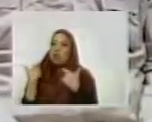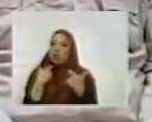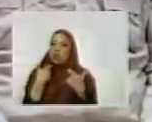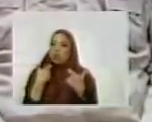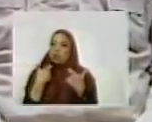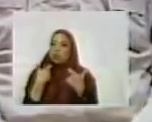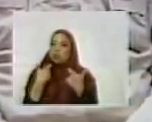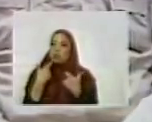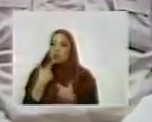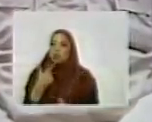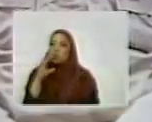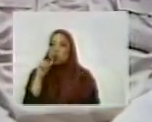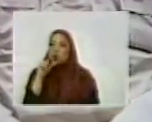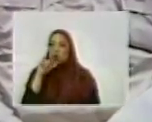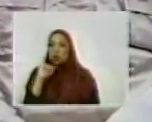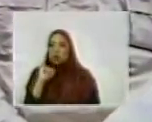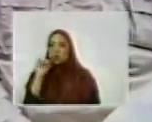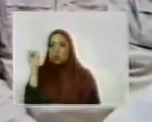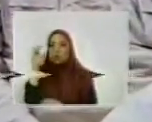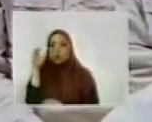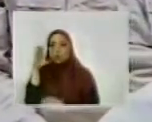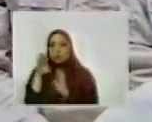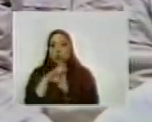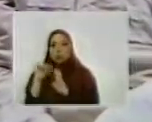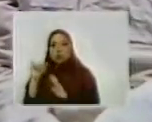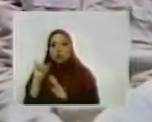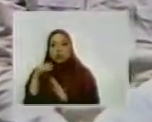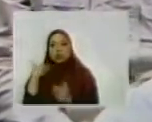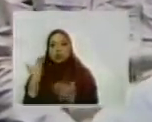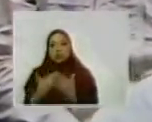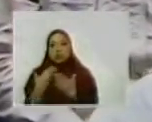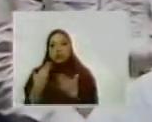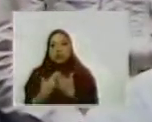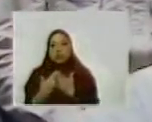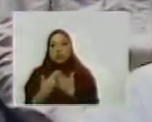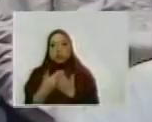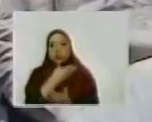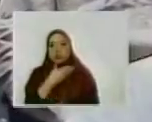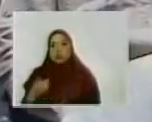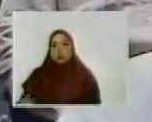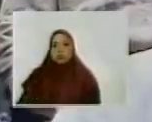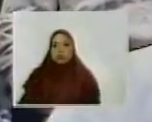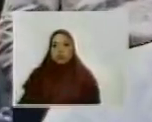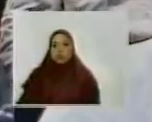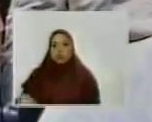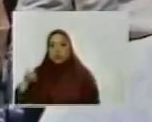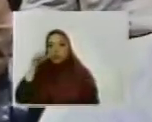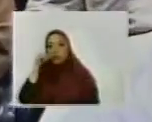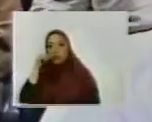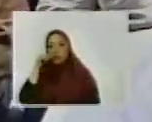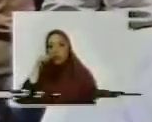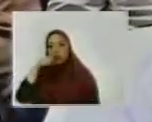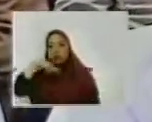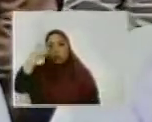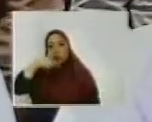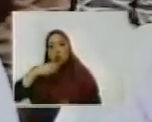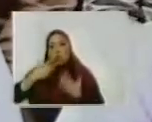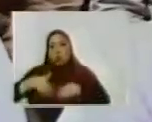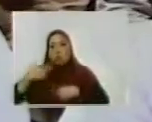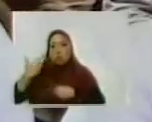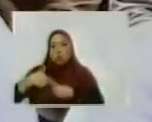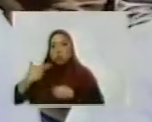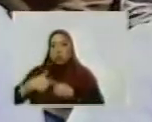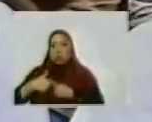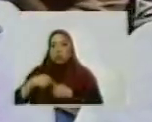que dio Alí en la Asamblea Nacional cuando iban a privatizar PDVSA y cuando iban a privatizar cuando la apertura petrolera y cuando